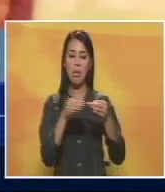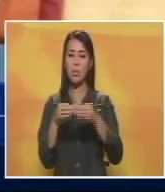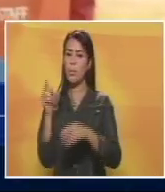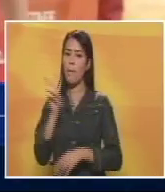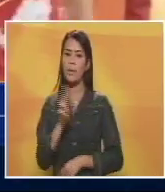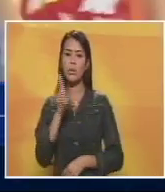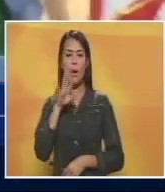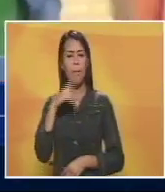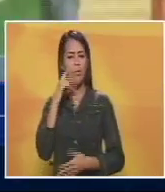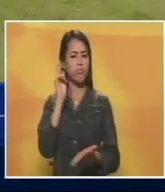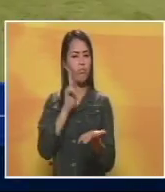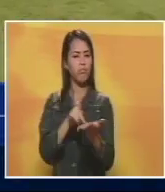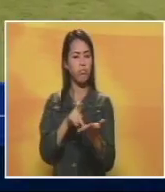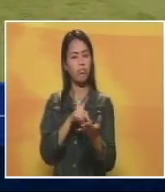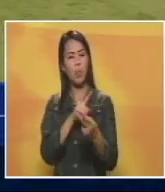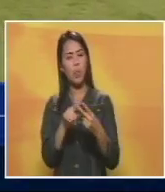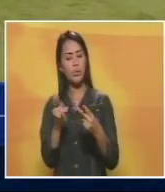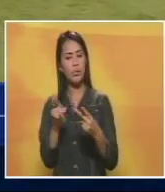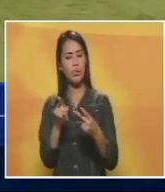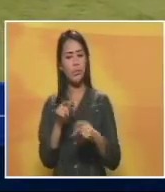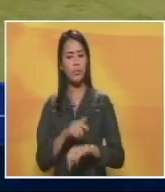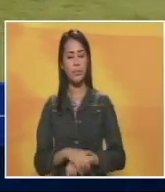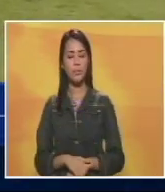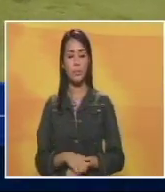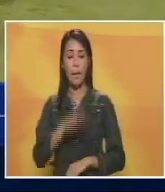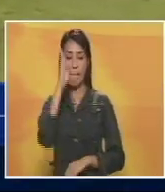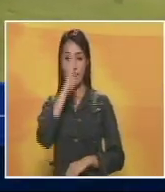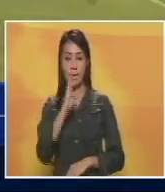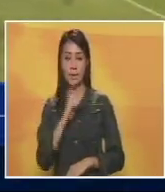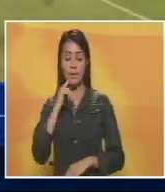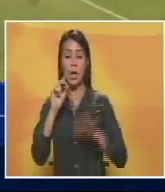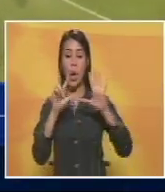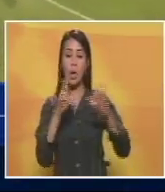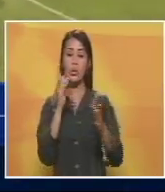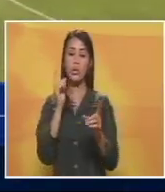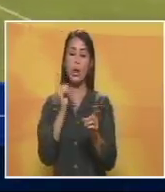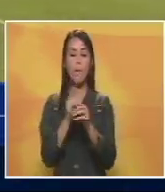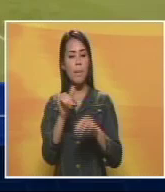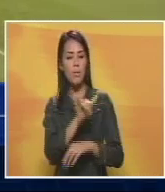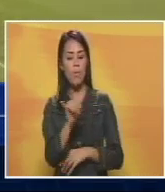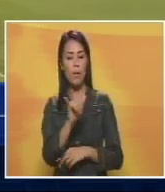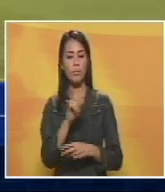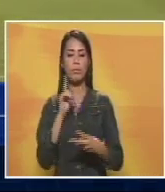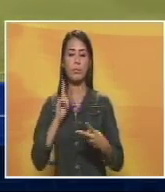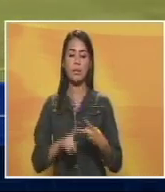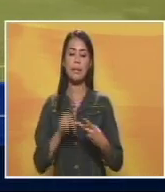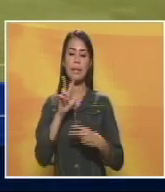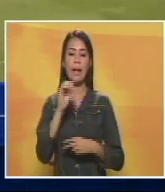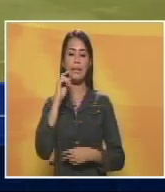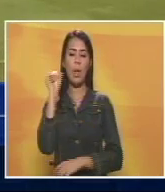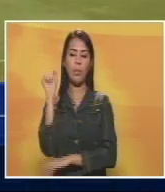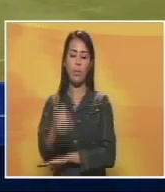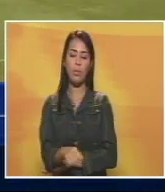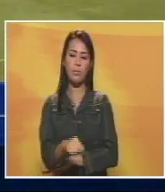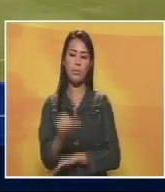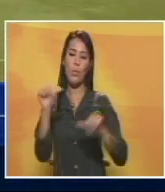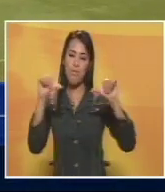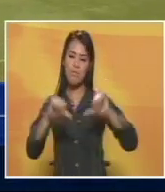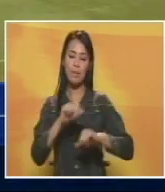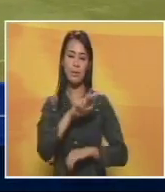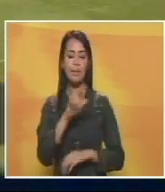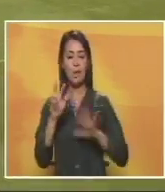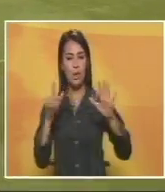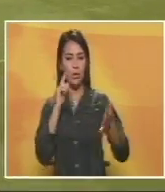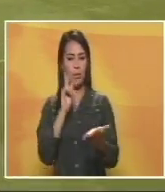venezolano ha podido imponerse en competición continental ante clubes brasileños, con 8 empates y 30 derrotas en los últimos